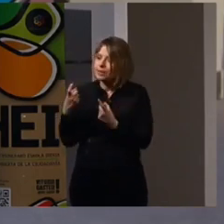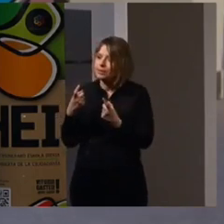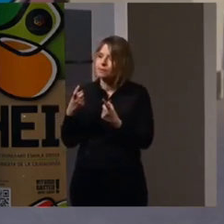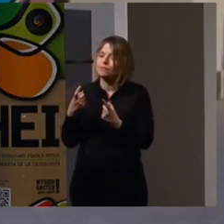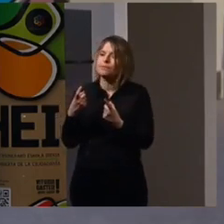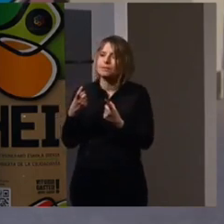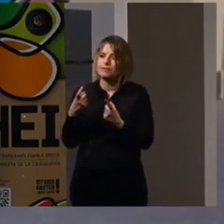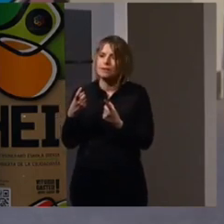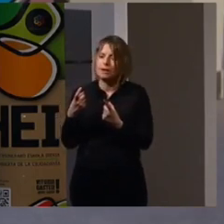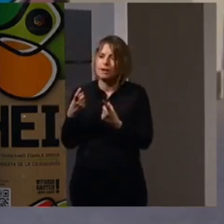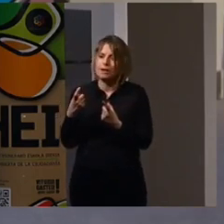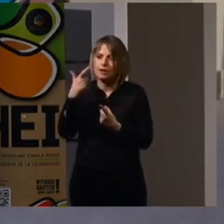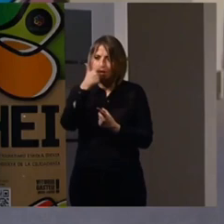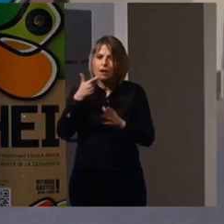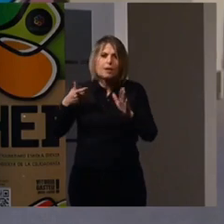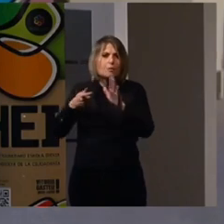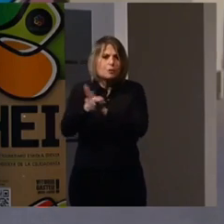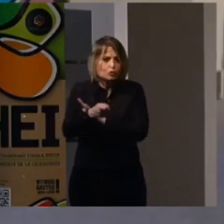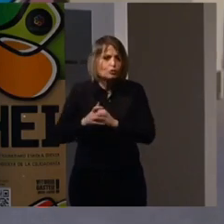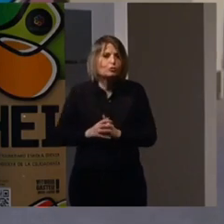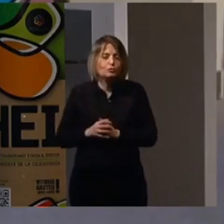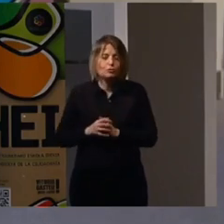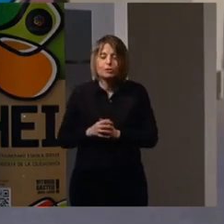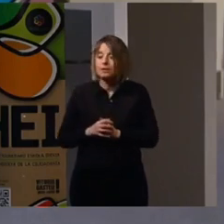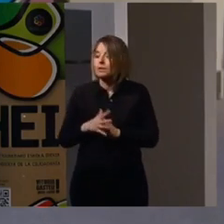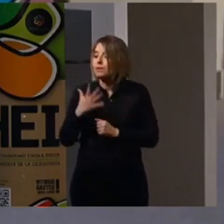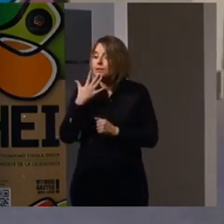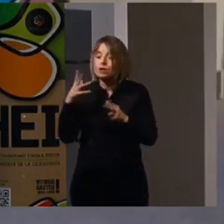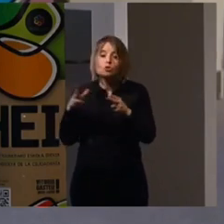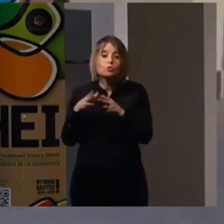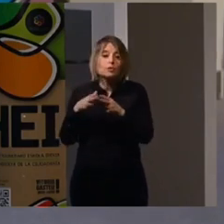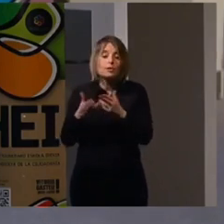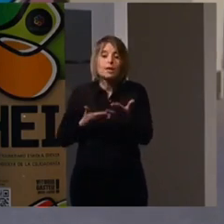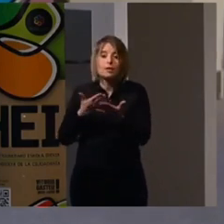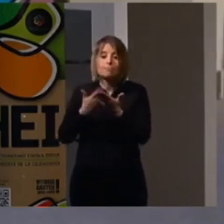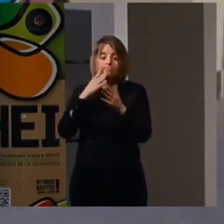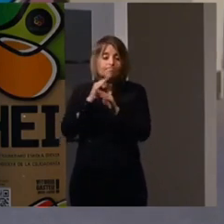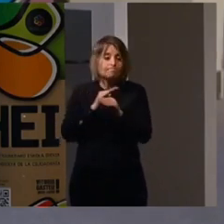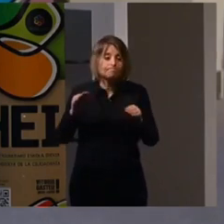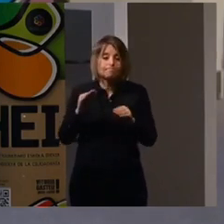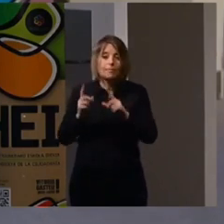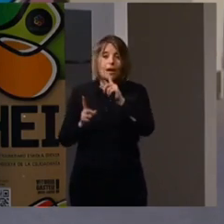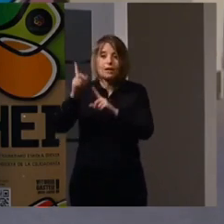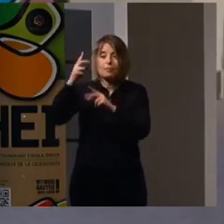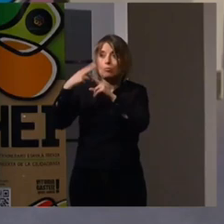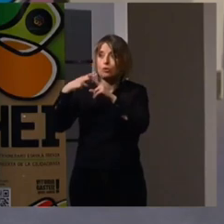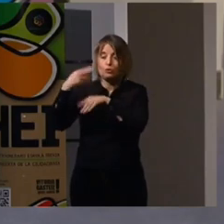una inversión así de grande, ¿no? Y creo que si no se pide socialmente es implanteable que se haga desde arriba.